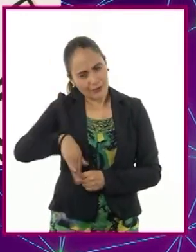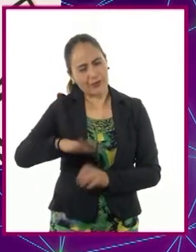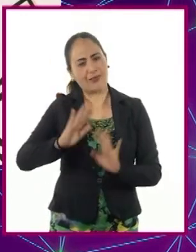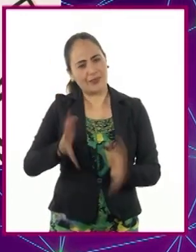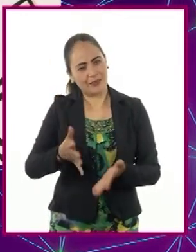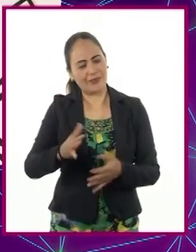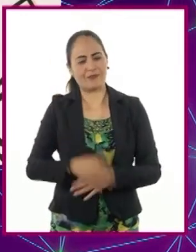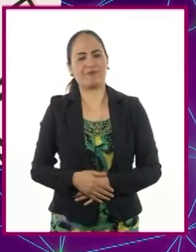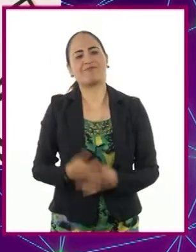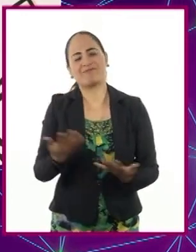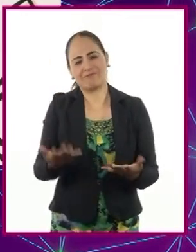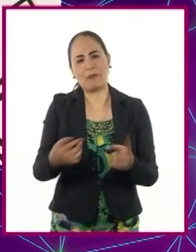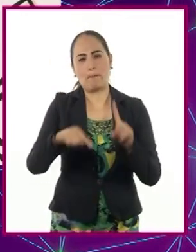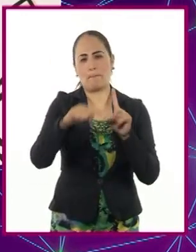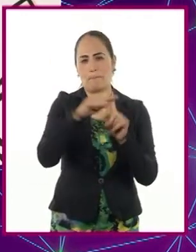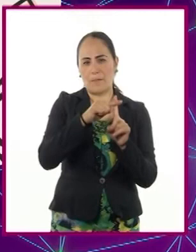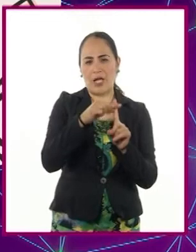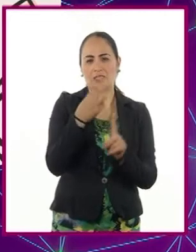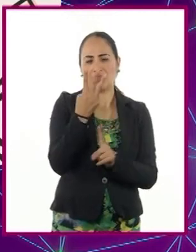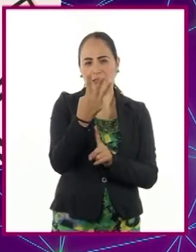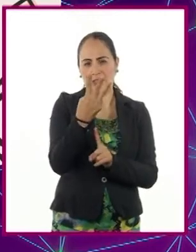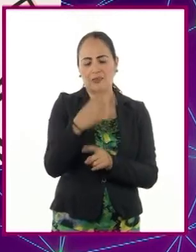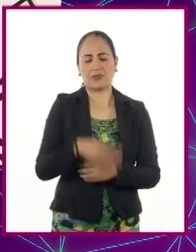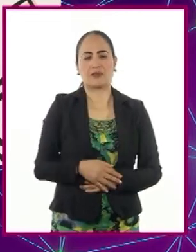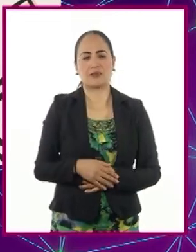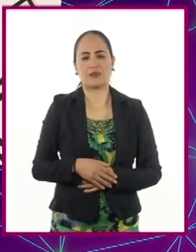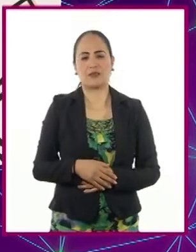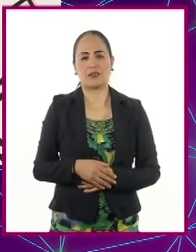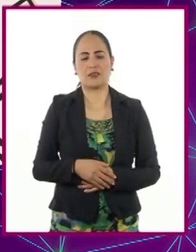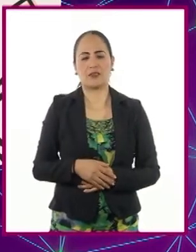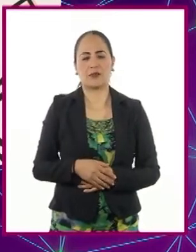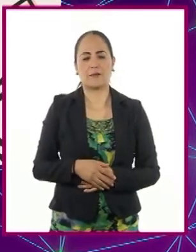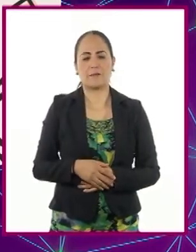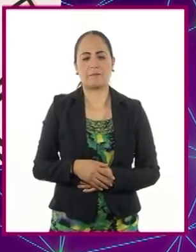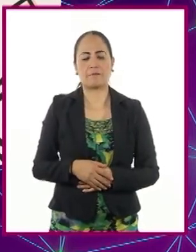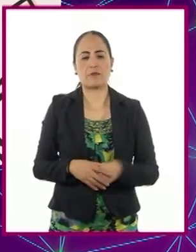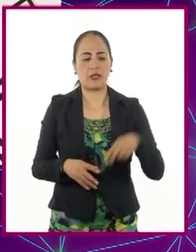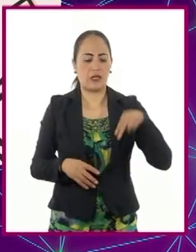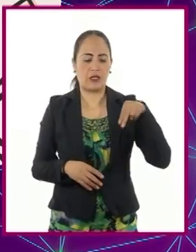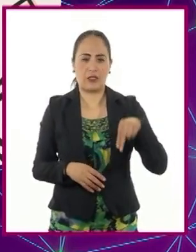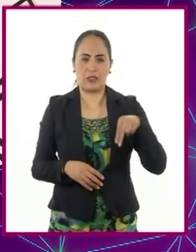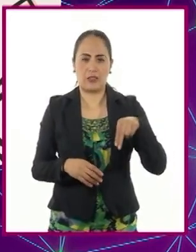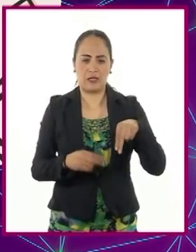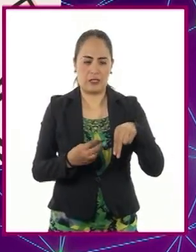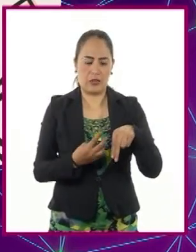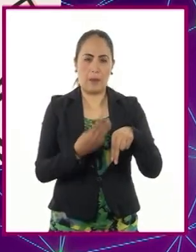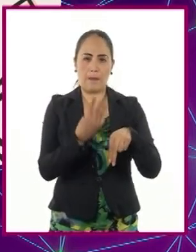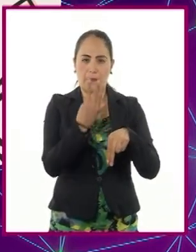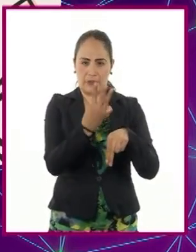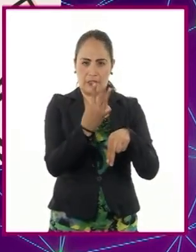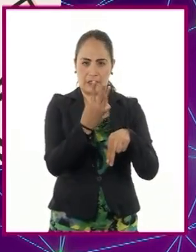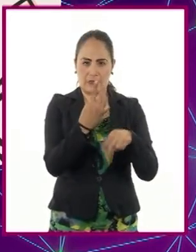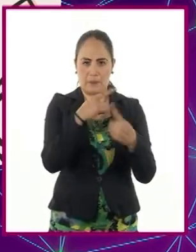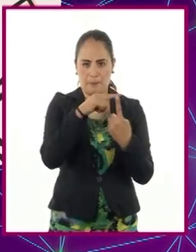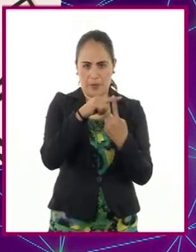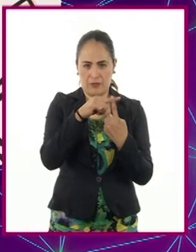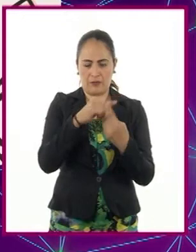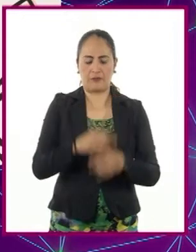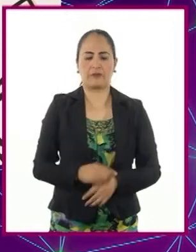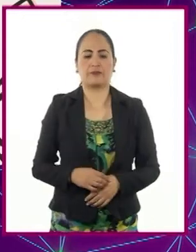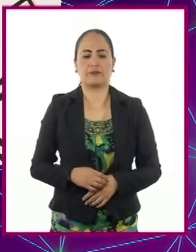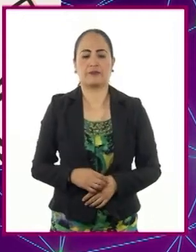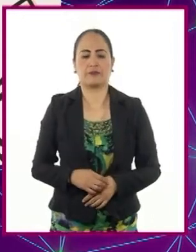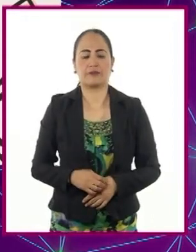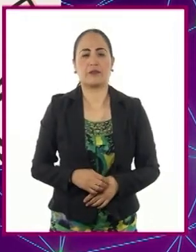Efectivamente, es +3. Lo vamos a anotar en la parte superior derecha del símbolo químico del nitrógeno, así como en el